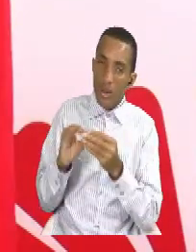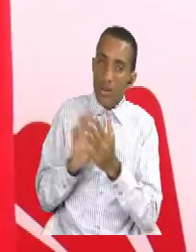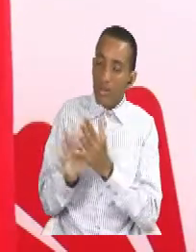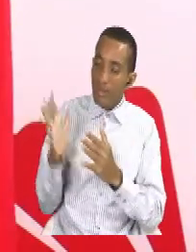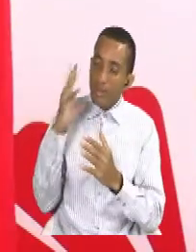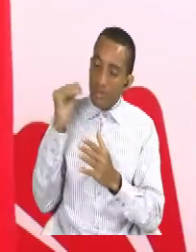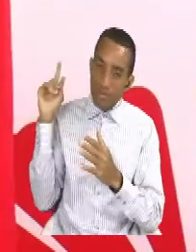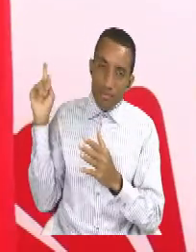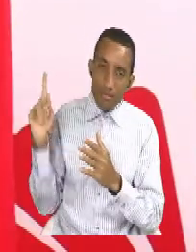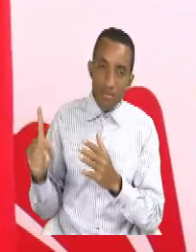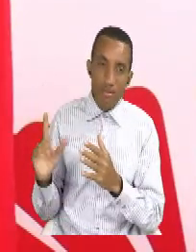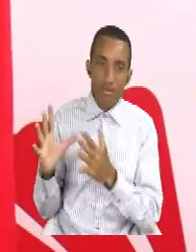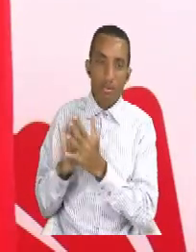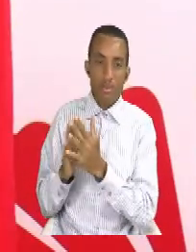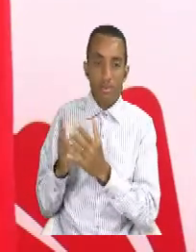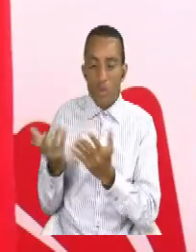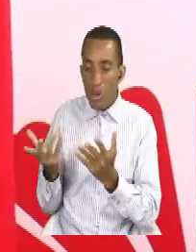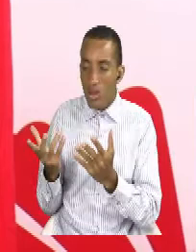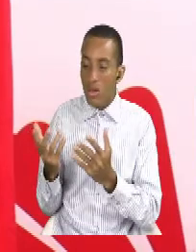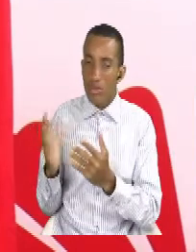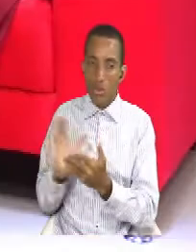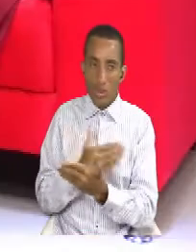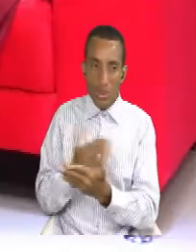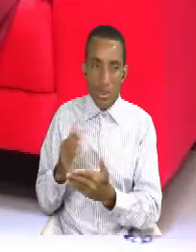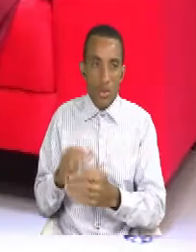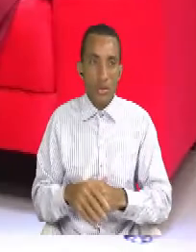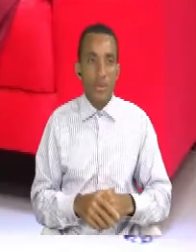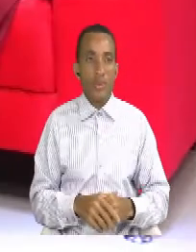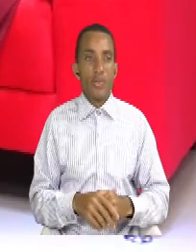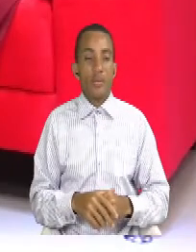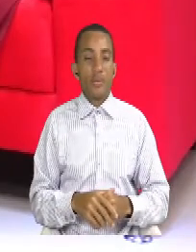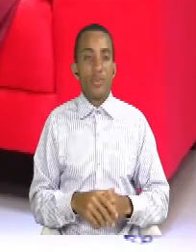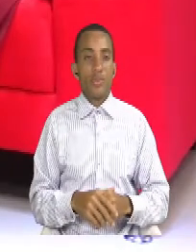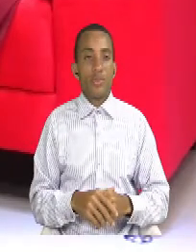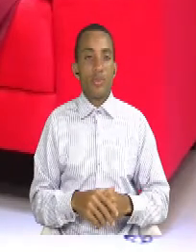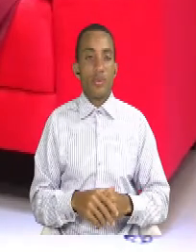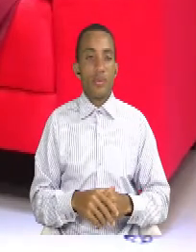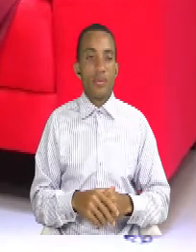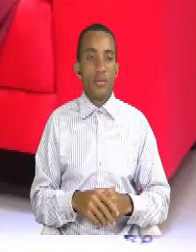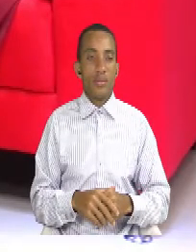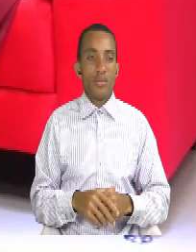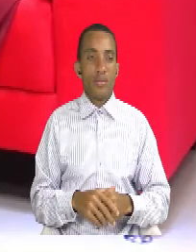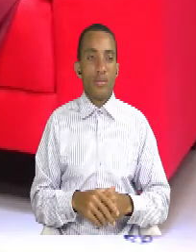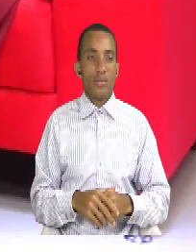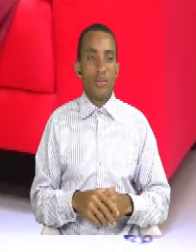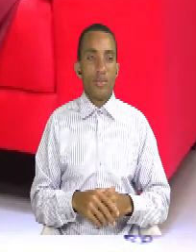largo de la carrera musical, Mauro. Pues